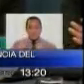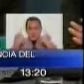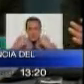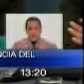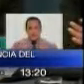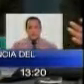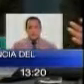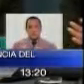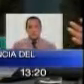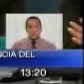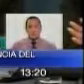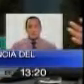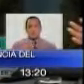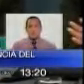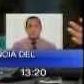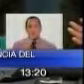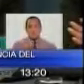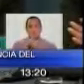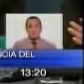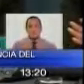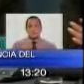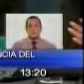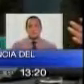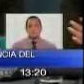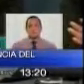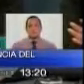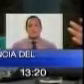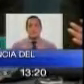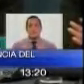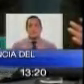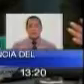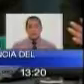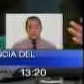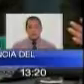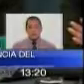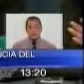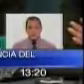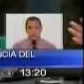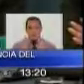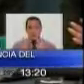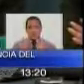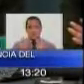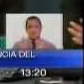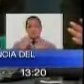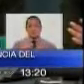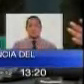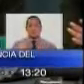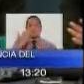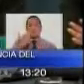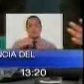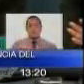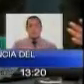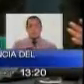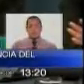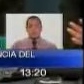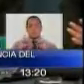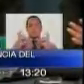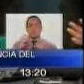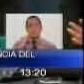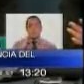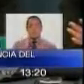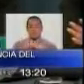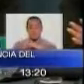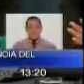articulación, de verificación de información para que lo que sucede en el fuero interno, en la